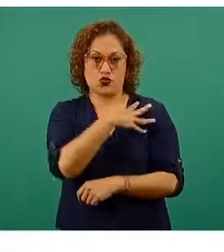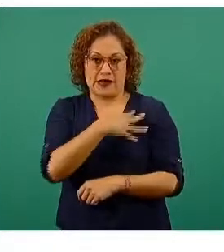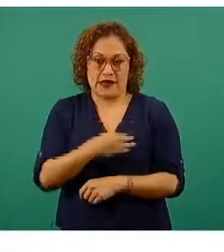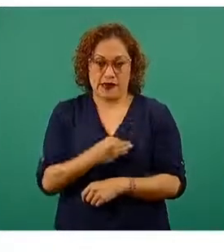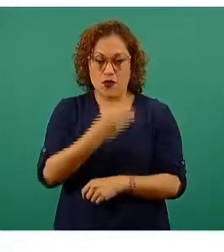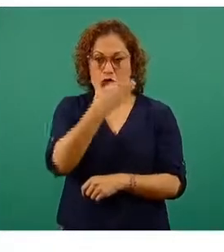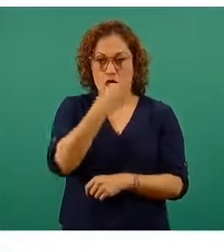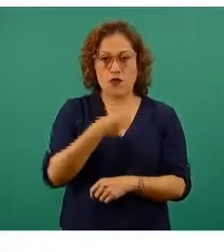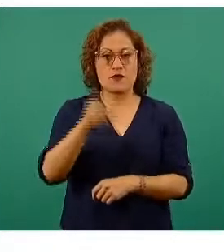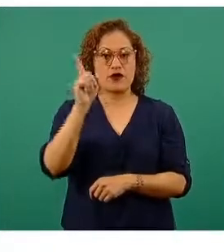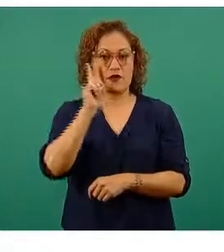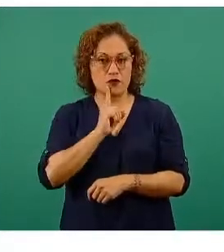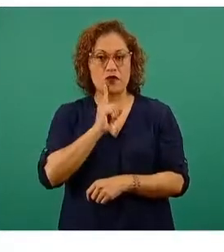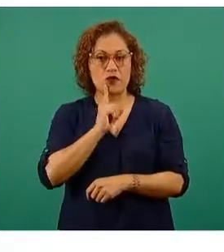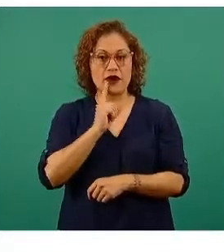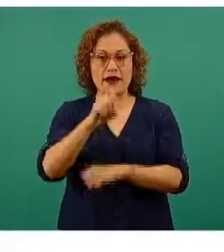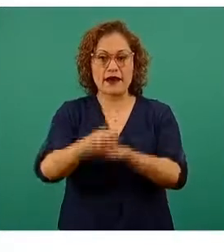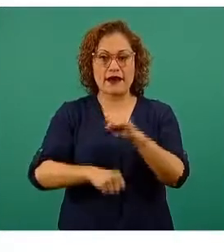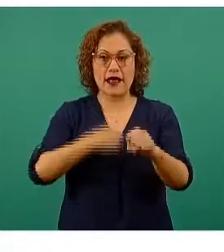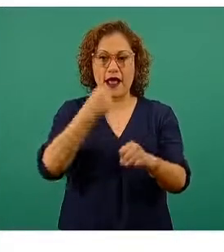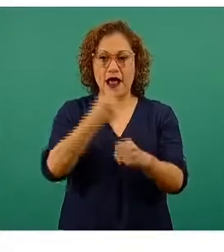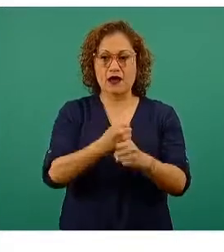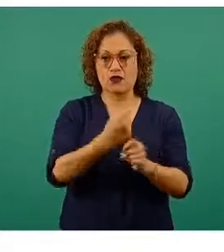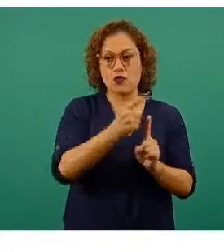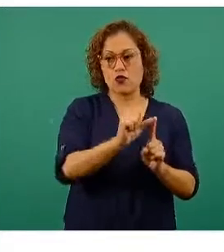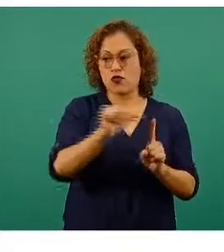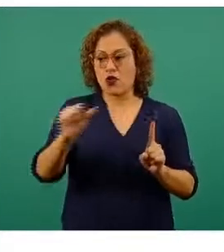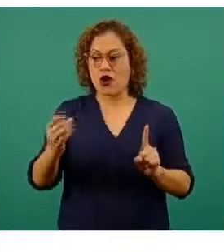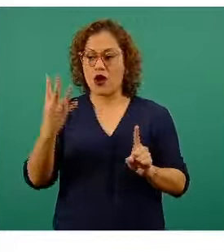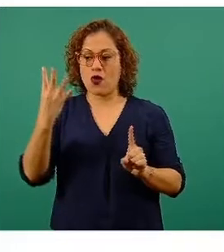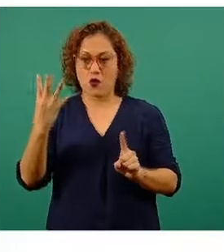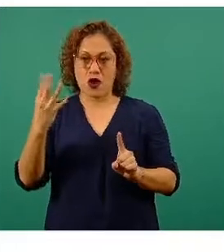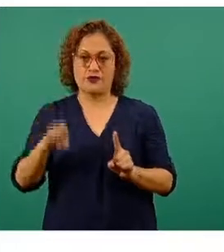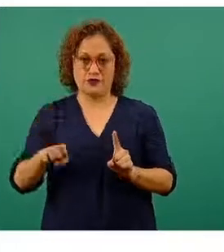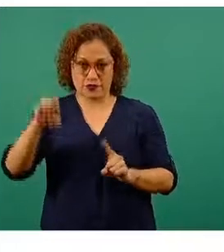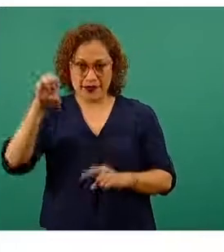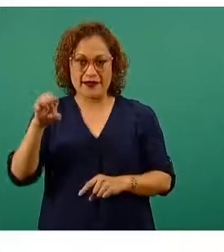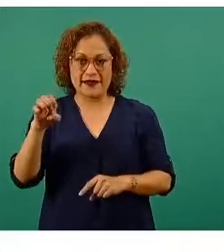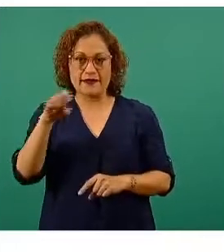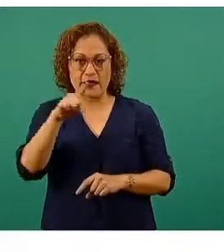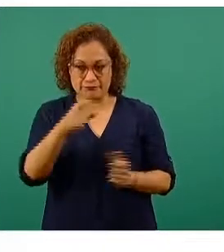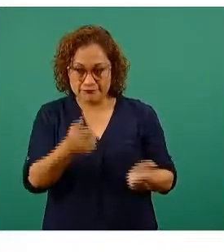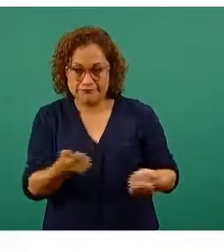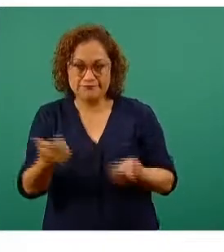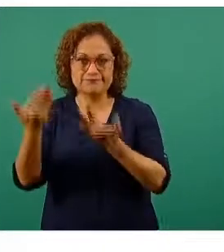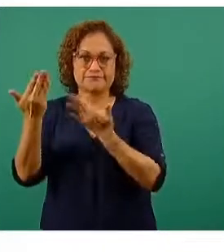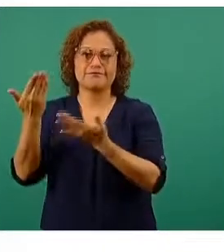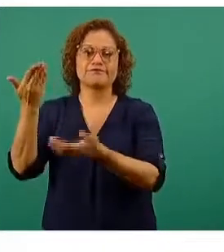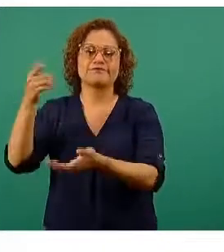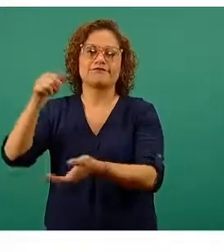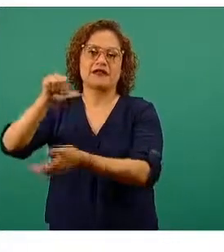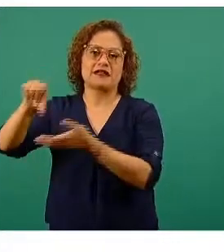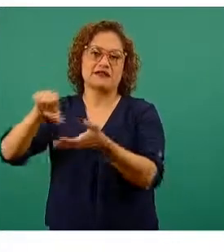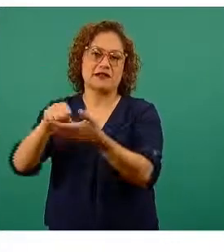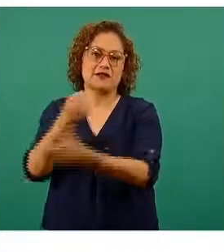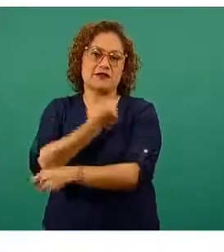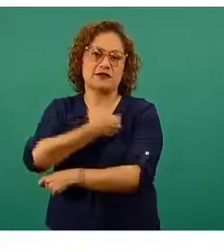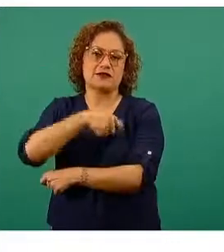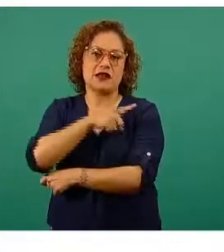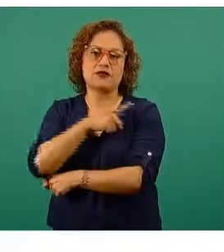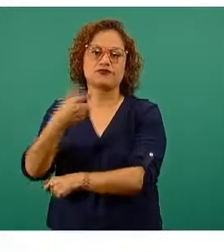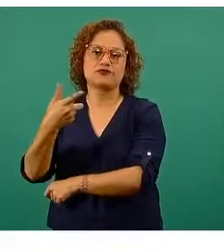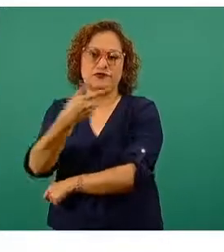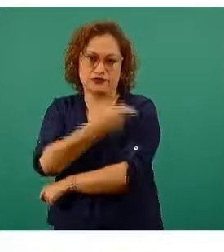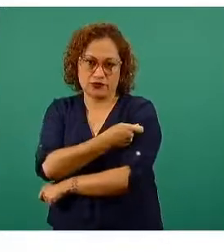hija que tiene 1 a 4 años, llévelo a vacunar. Si conoce a alguien en su familia o entre sus vecinos o entre